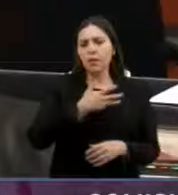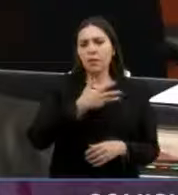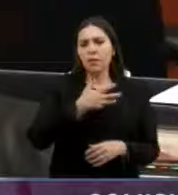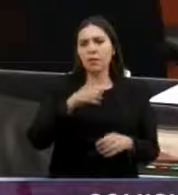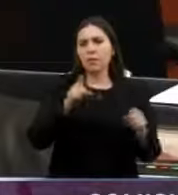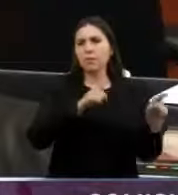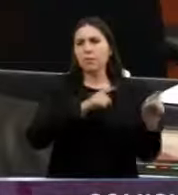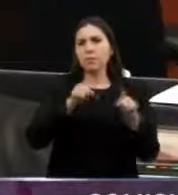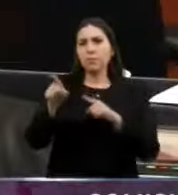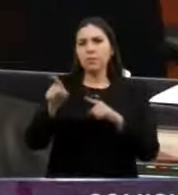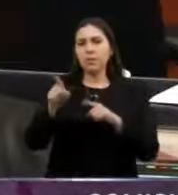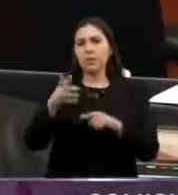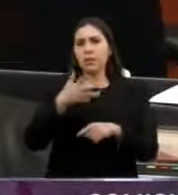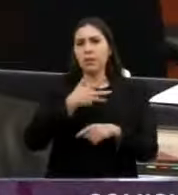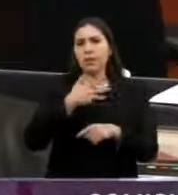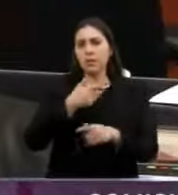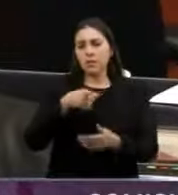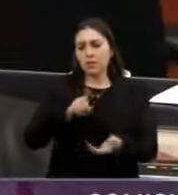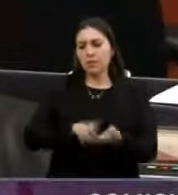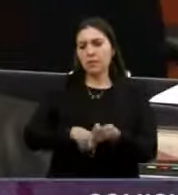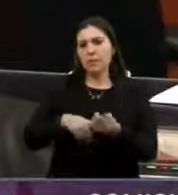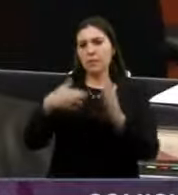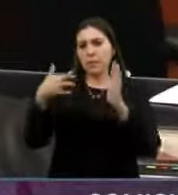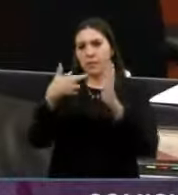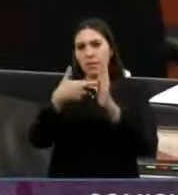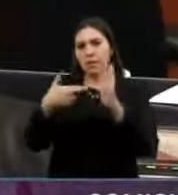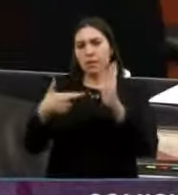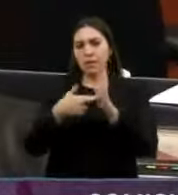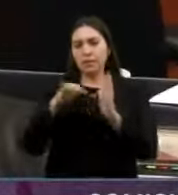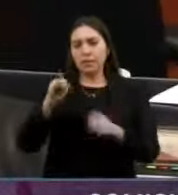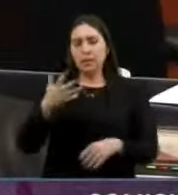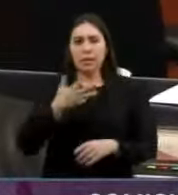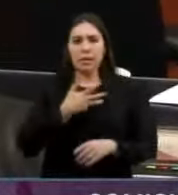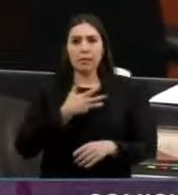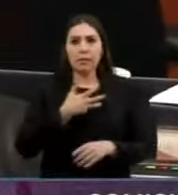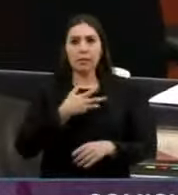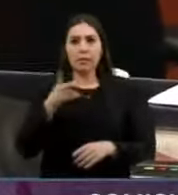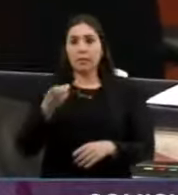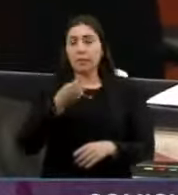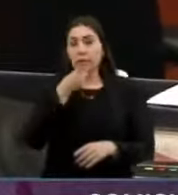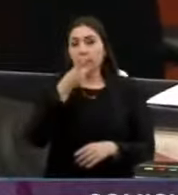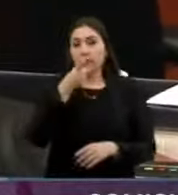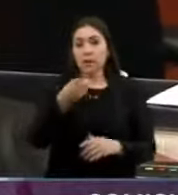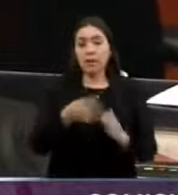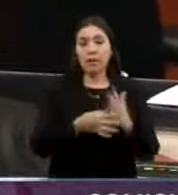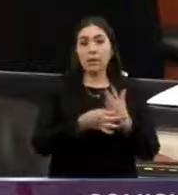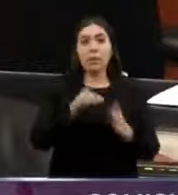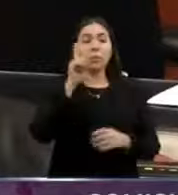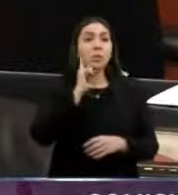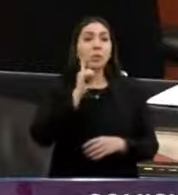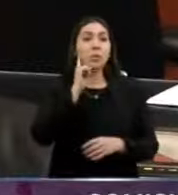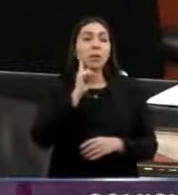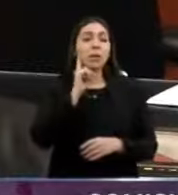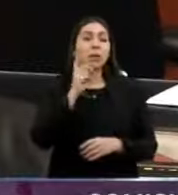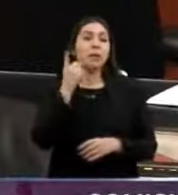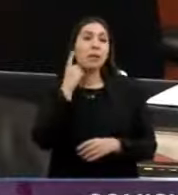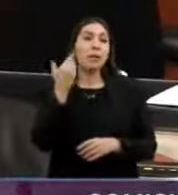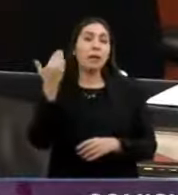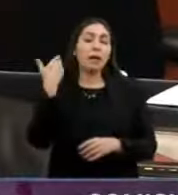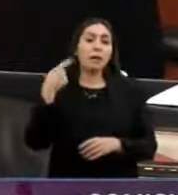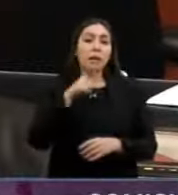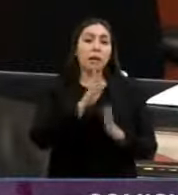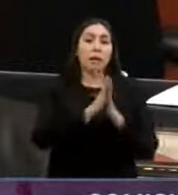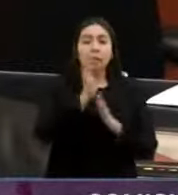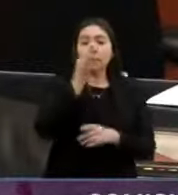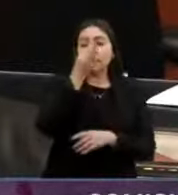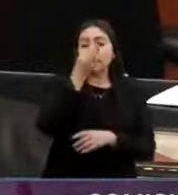que sí está considerada en el reglamentillo. Dijo que la legisladora que había intervenido, que estuvo a